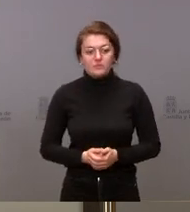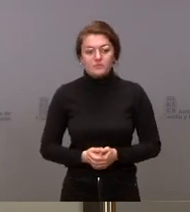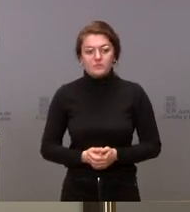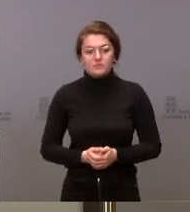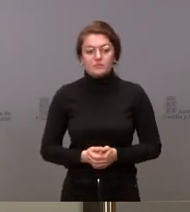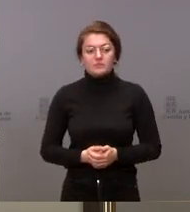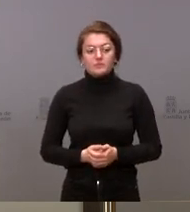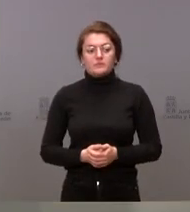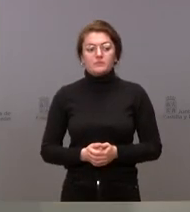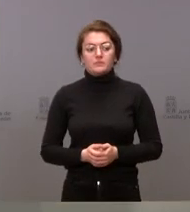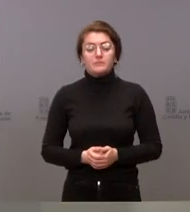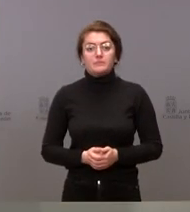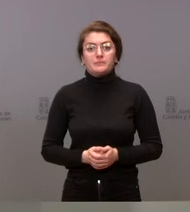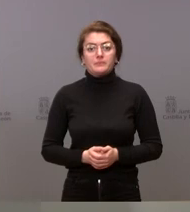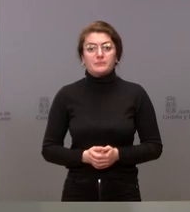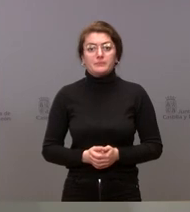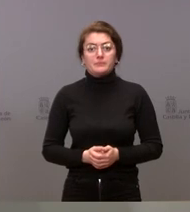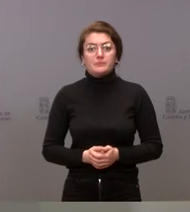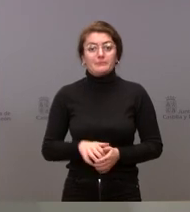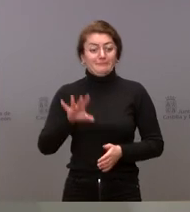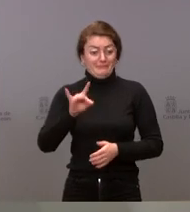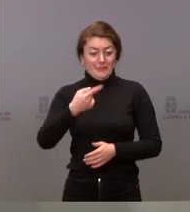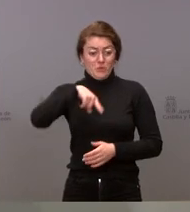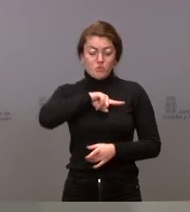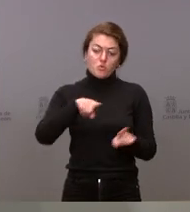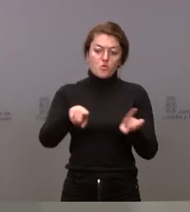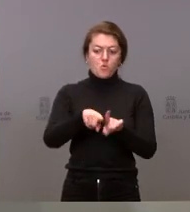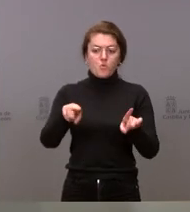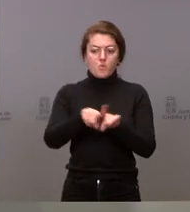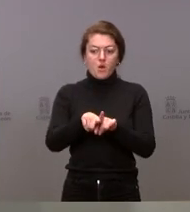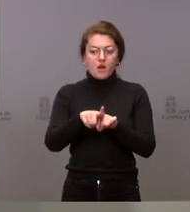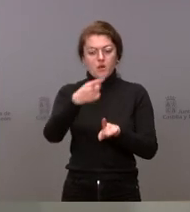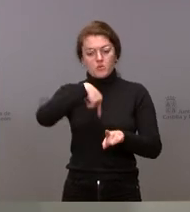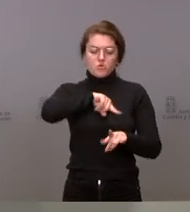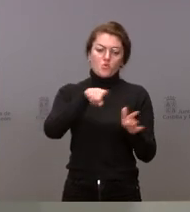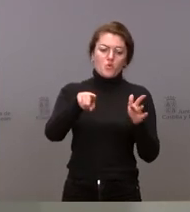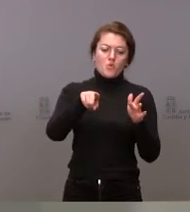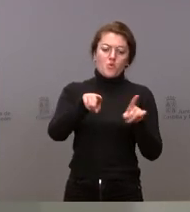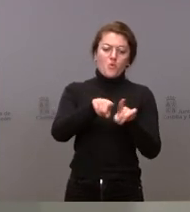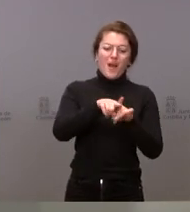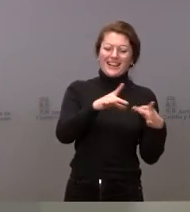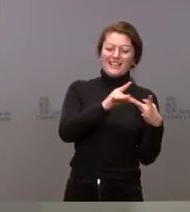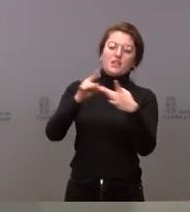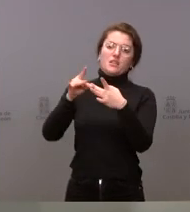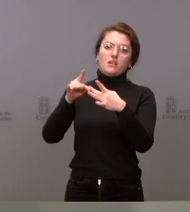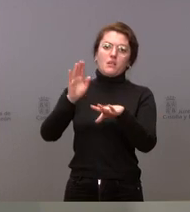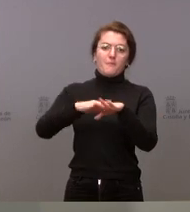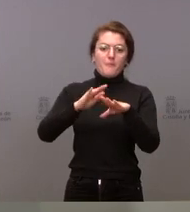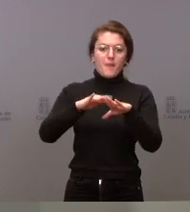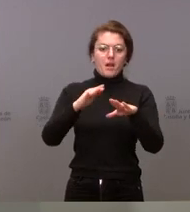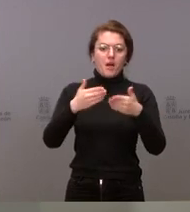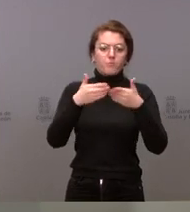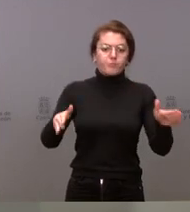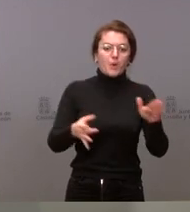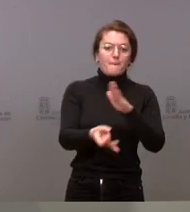si en principio lo que hemos sido es designado como el hub de emprendimiento dentro de españa madrid barcelona castilla y